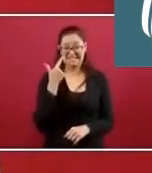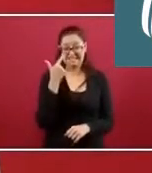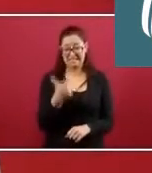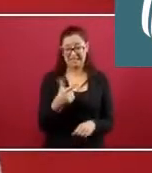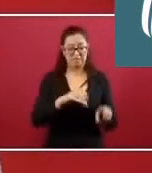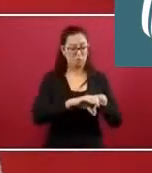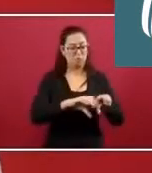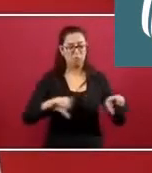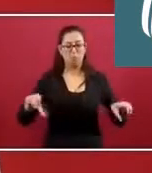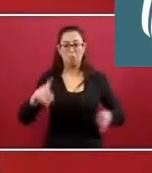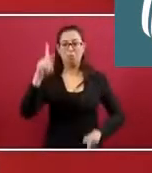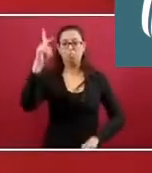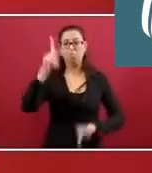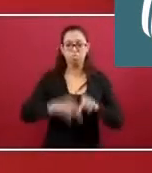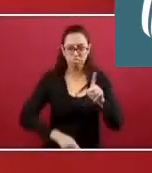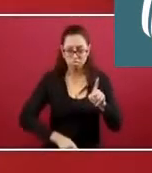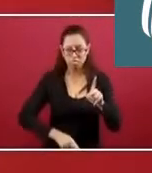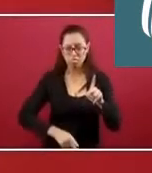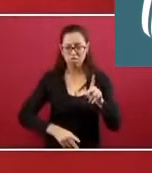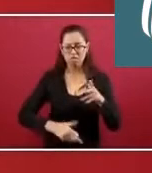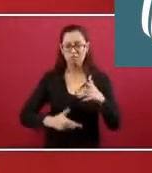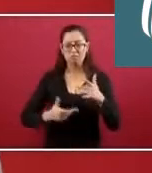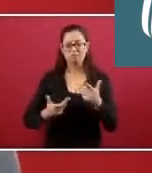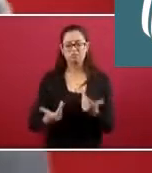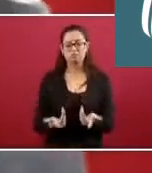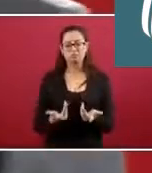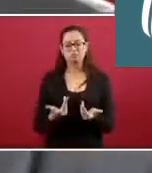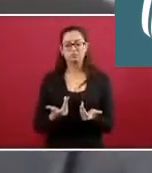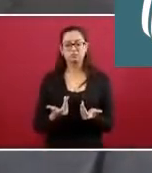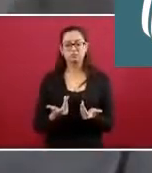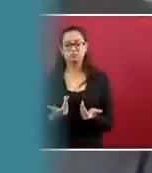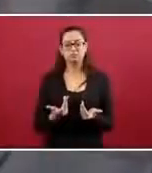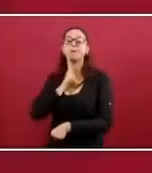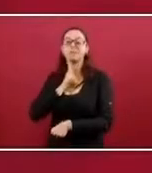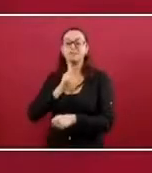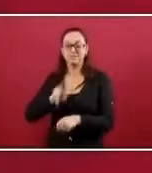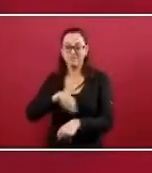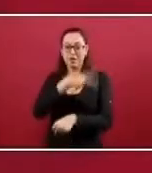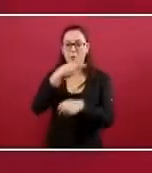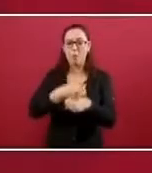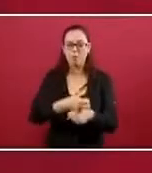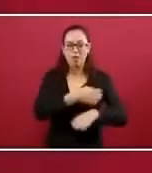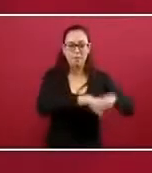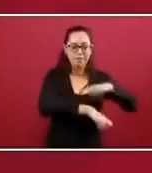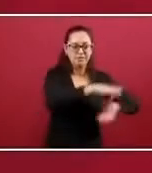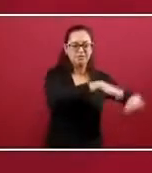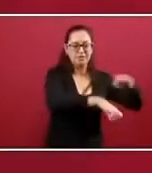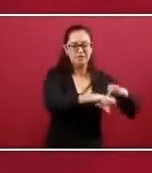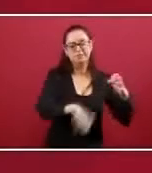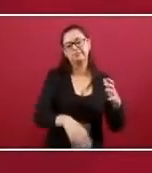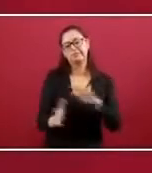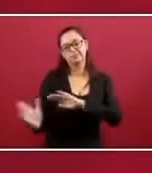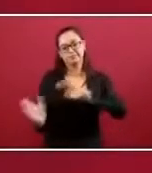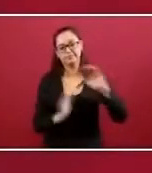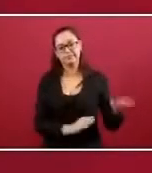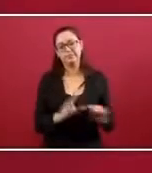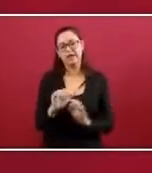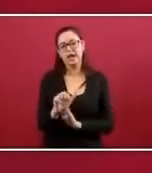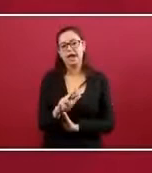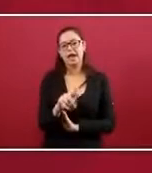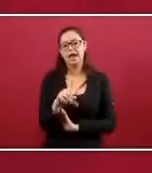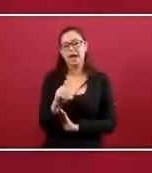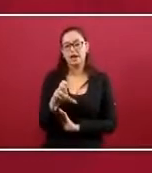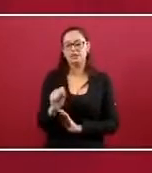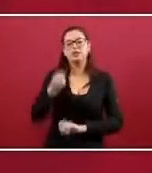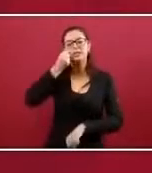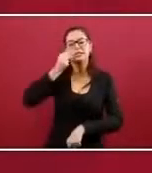50% del mercado con costos elevados aseguró el director de la comisión federal de electricidad manuel